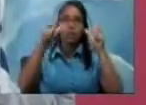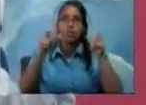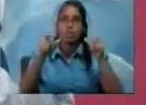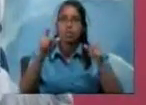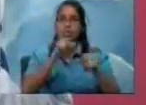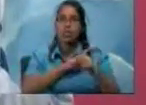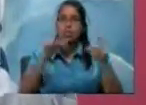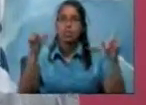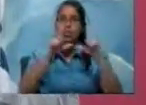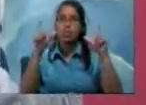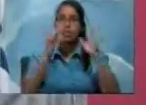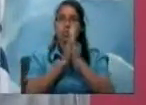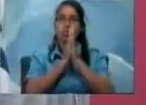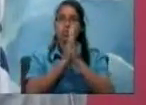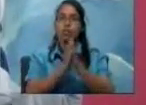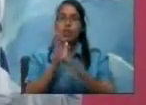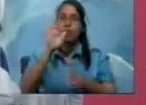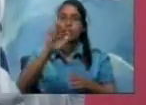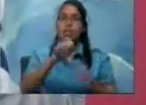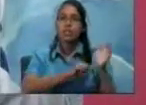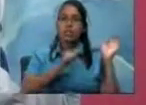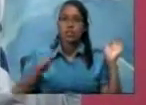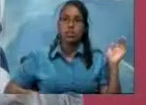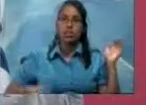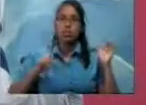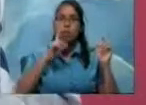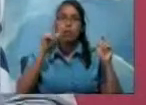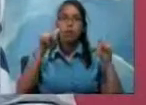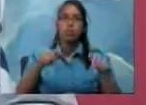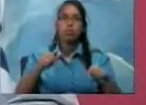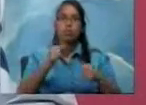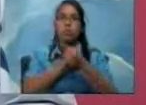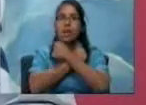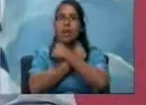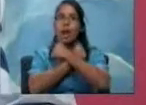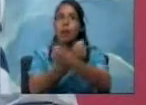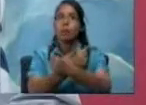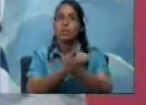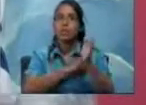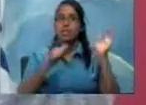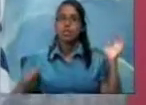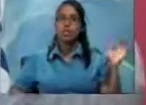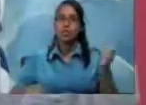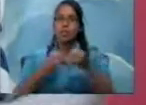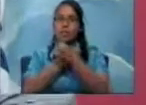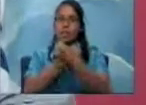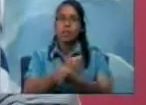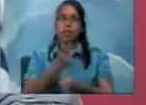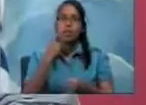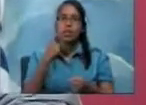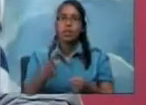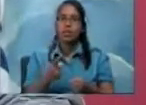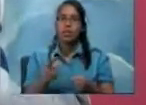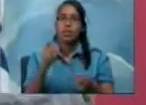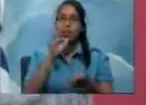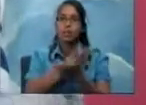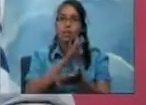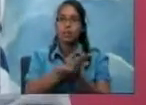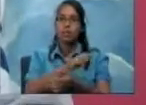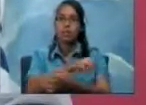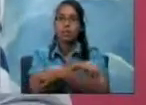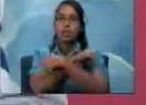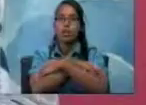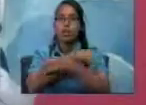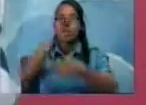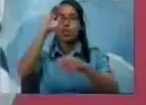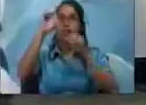del matutino Así que si el señor le pregunta esta mañana me amas usted responde señor te amo y el señor te va a decir apacienta mis ovejas que Dios